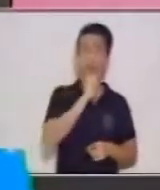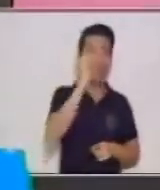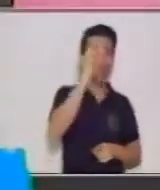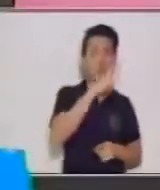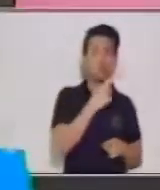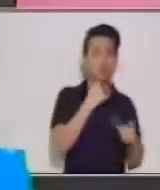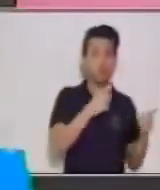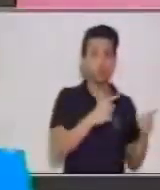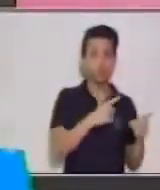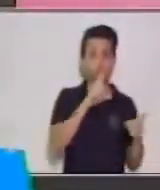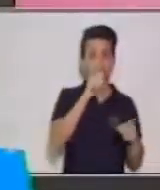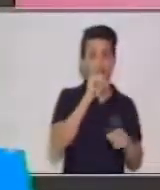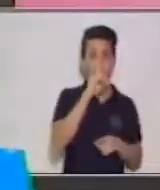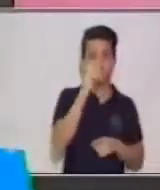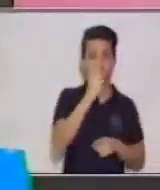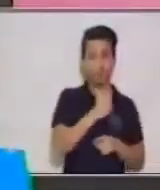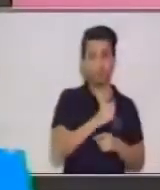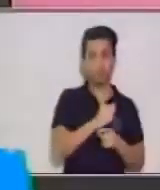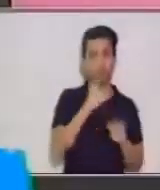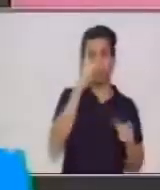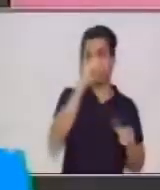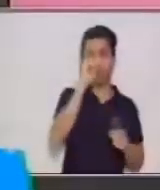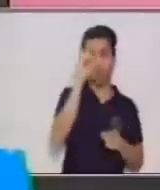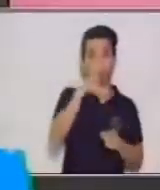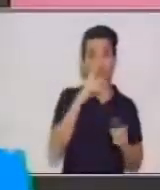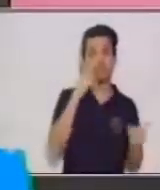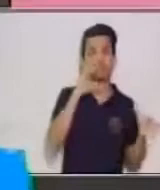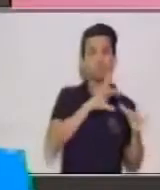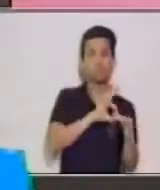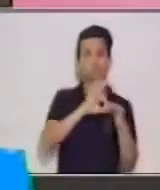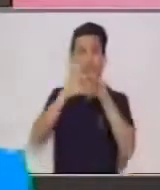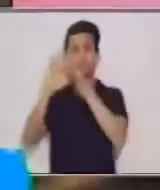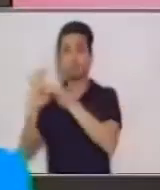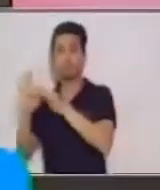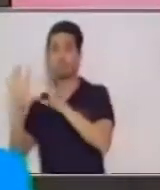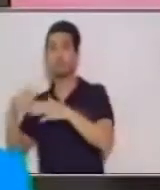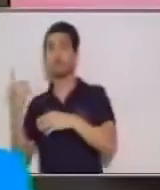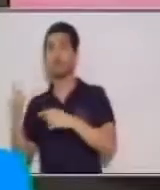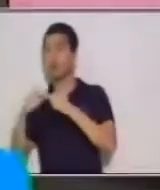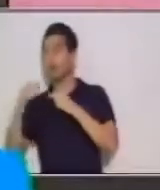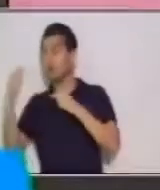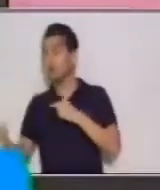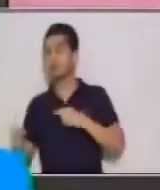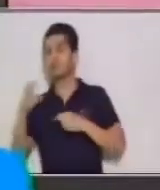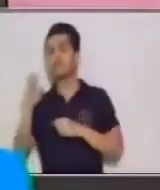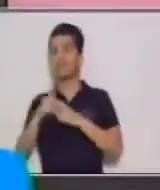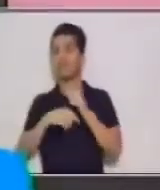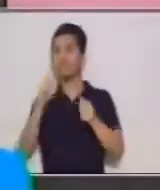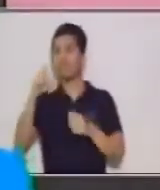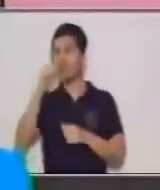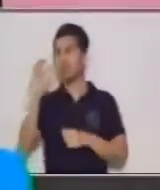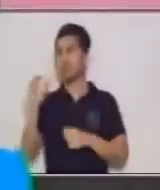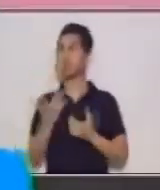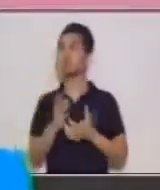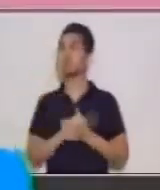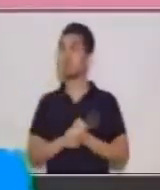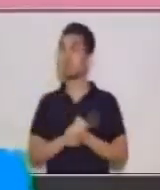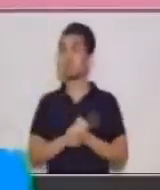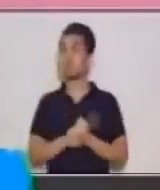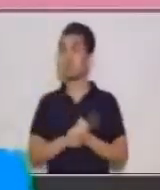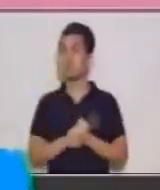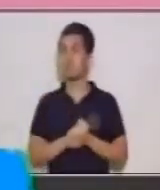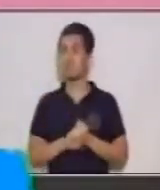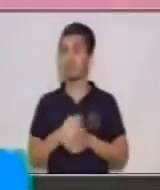eran las consecuencias o efectos. ¿Cuál se puede ajustar a nuestra oración? Si no hay electricidad, tengo